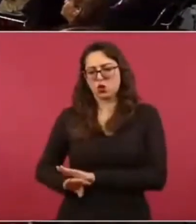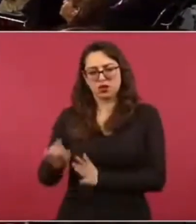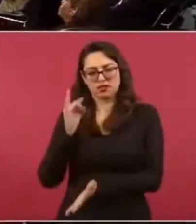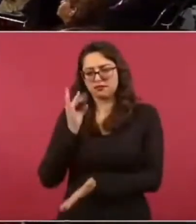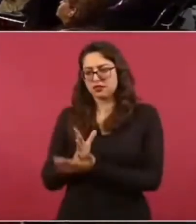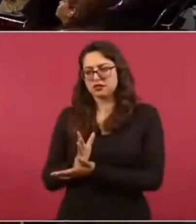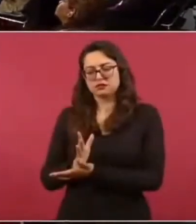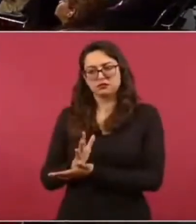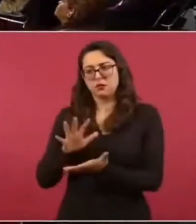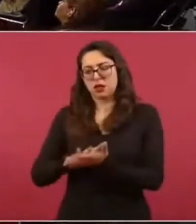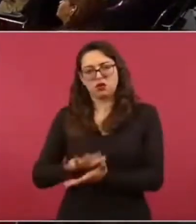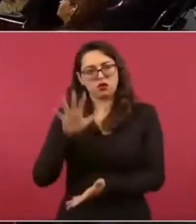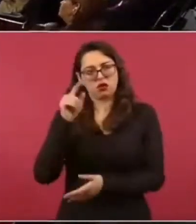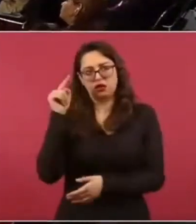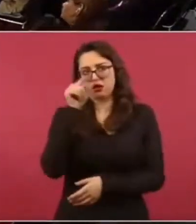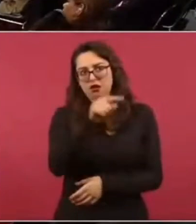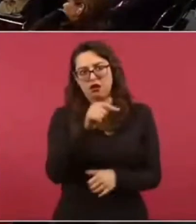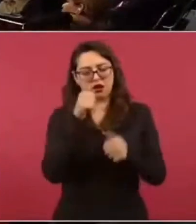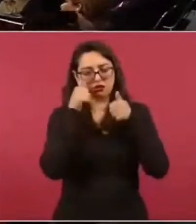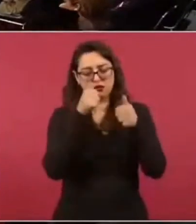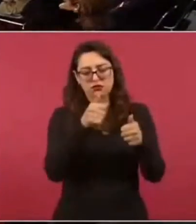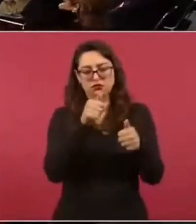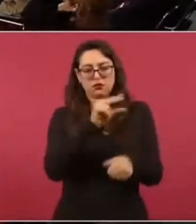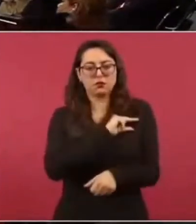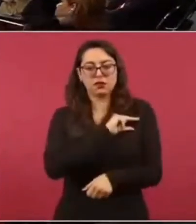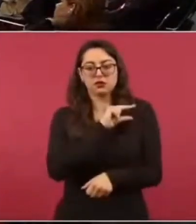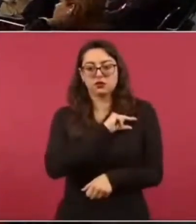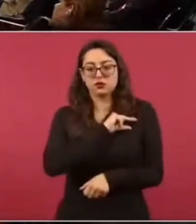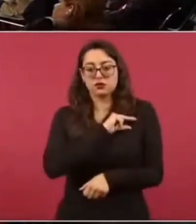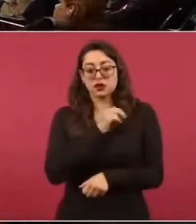Y eso era lo que aplicaban.